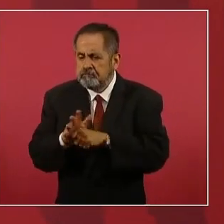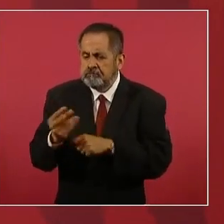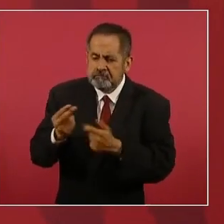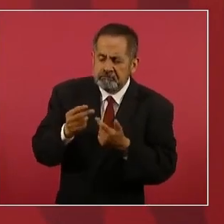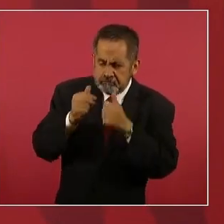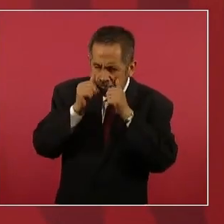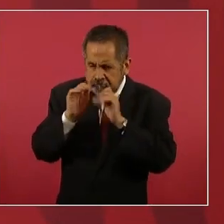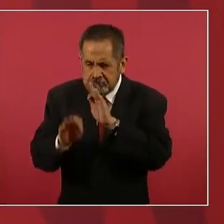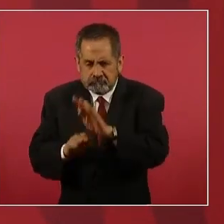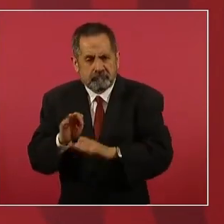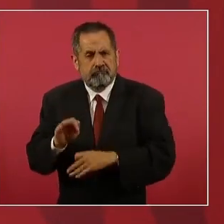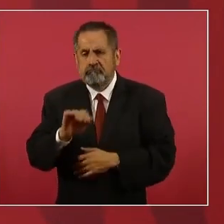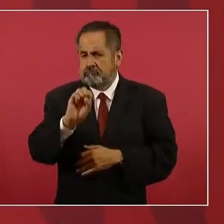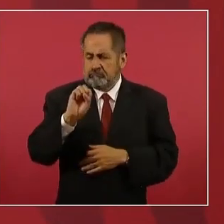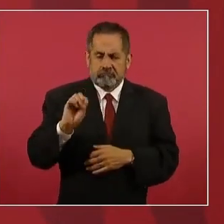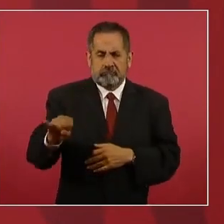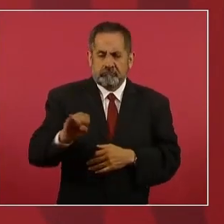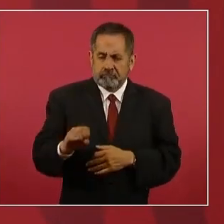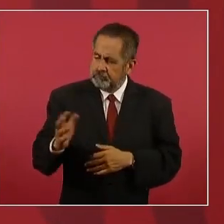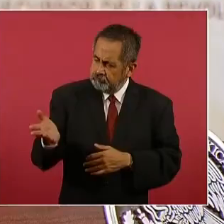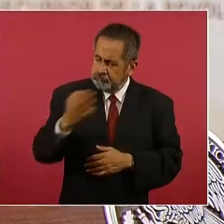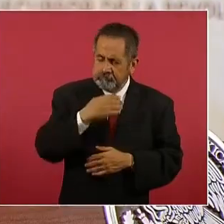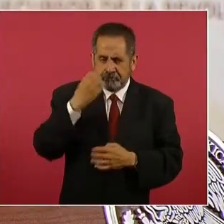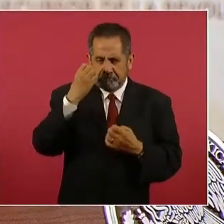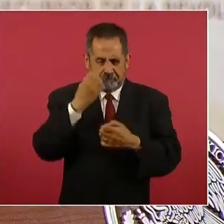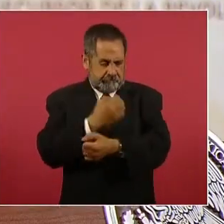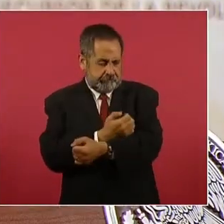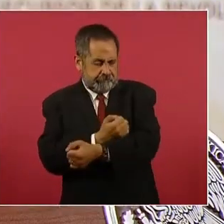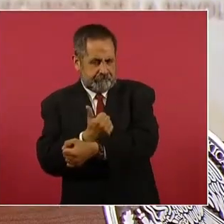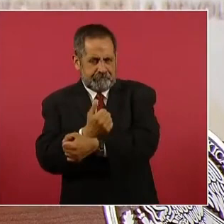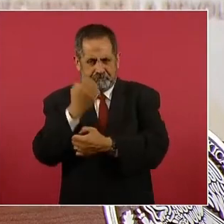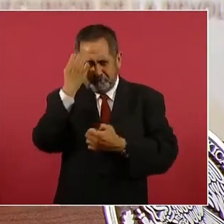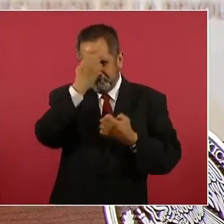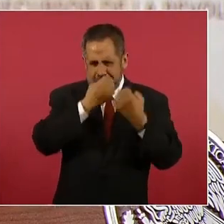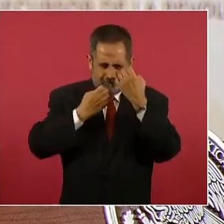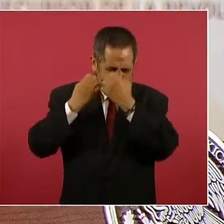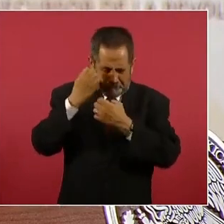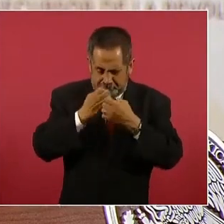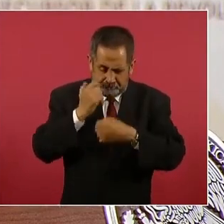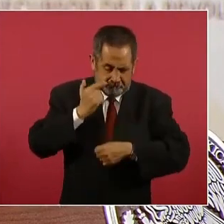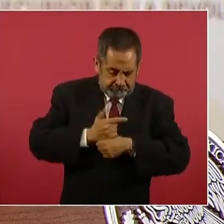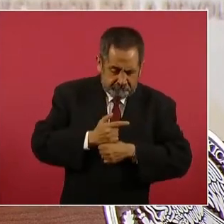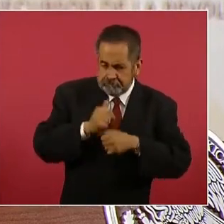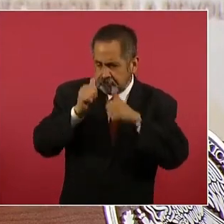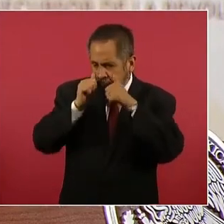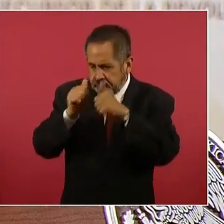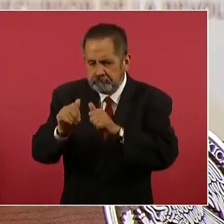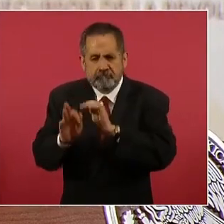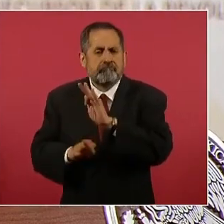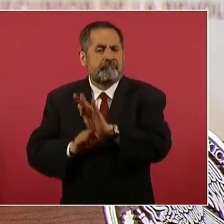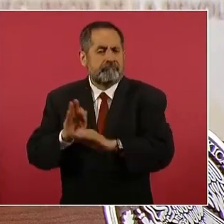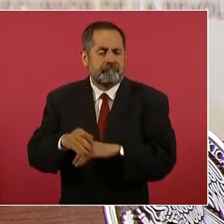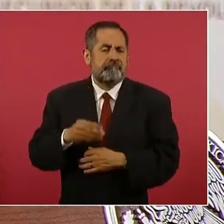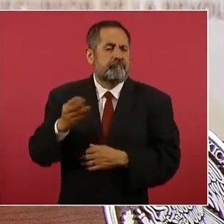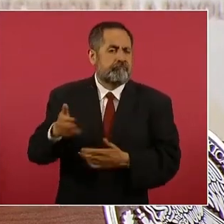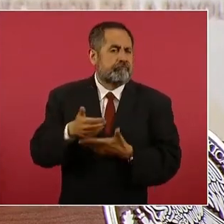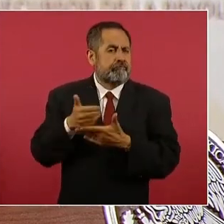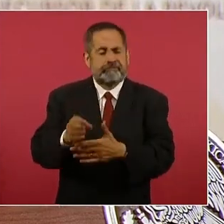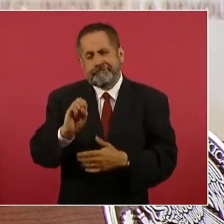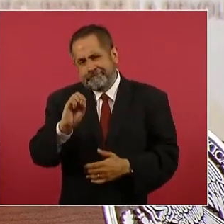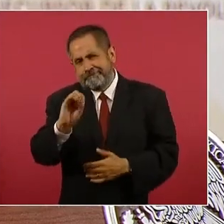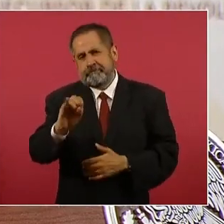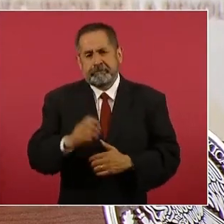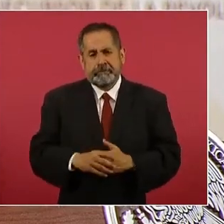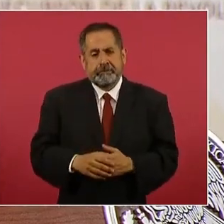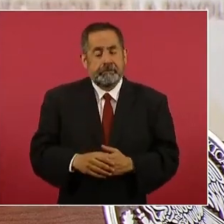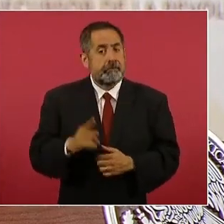que se le puedan hacer estudios, análisis clínicos, que pueda